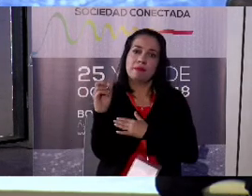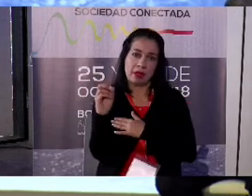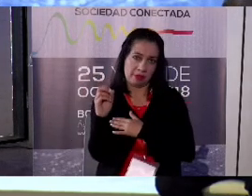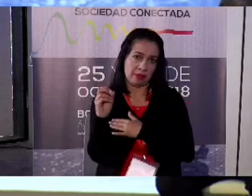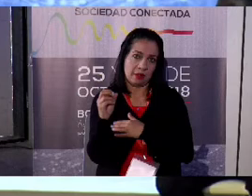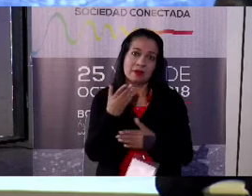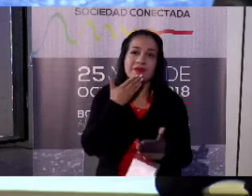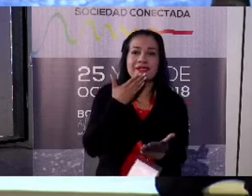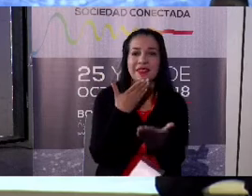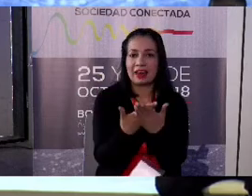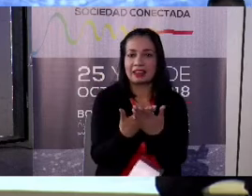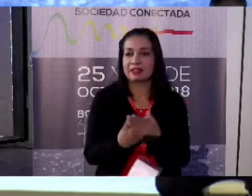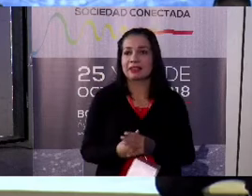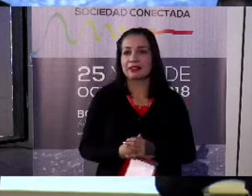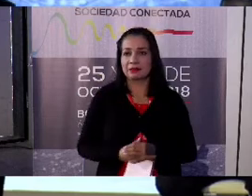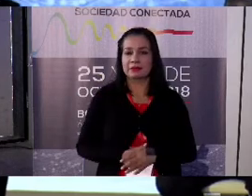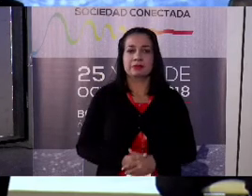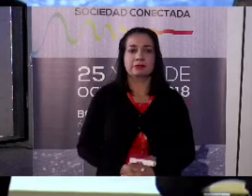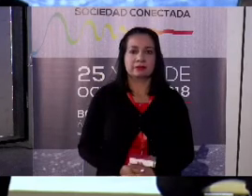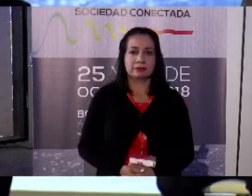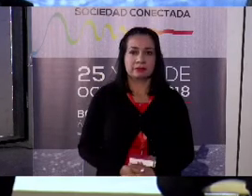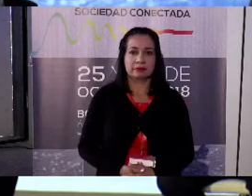gracias gracias